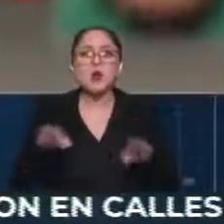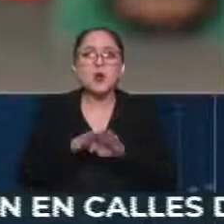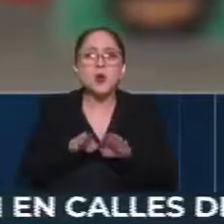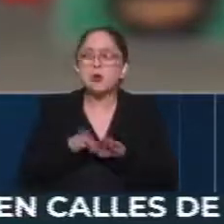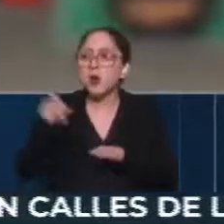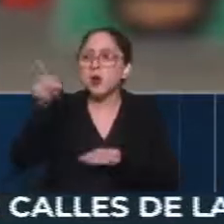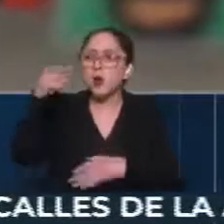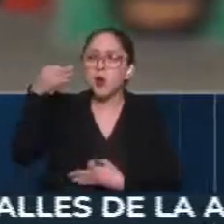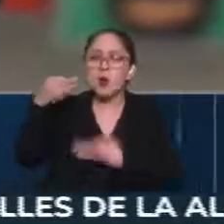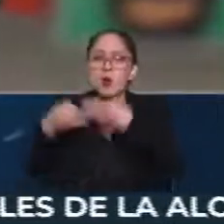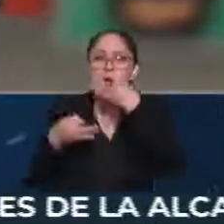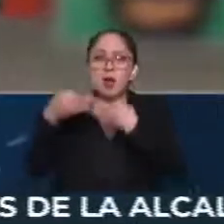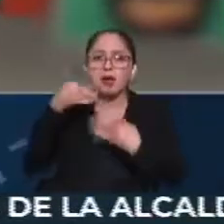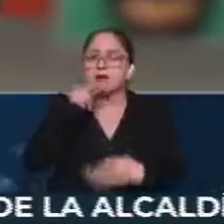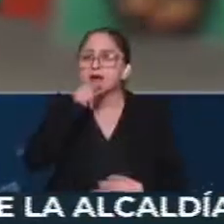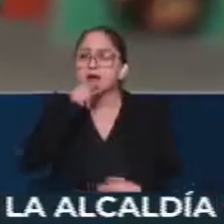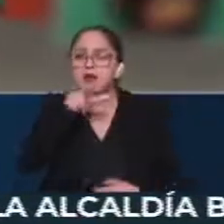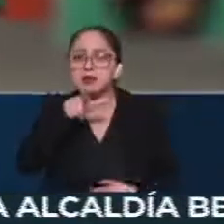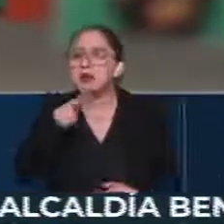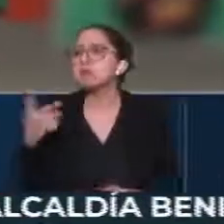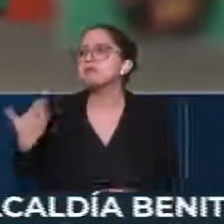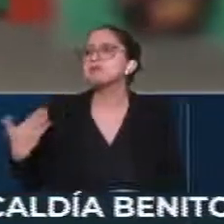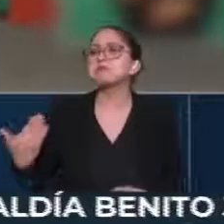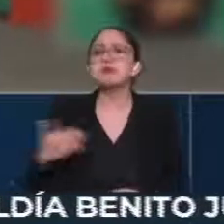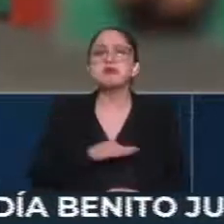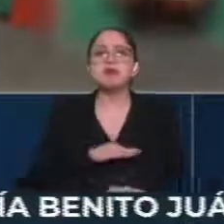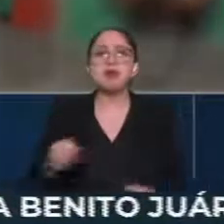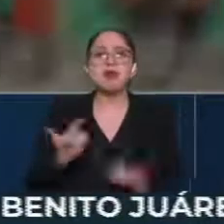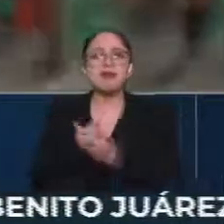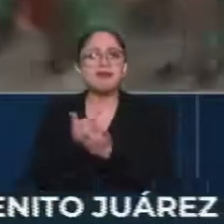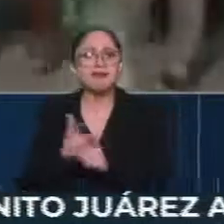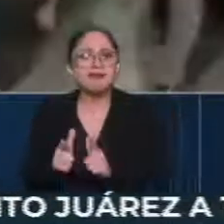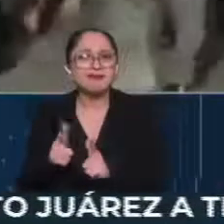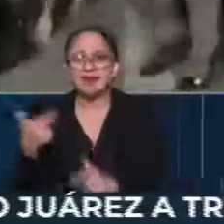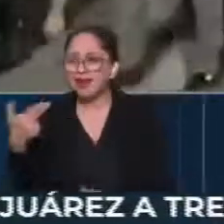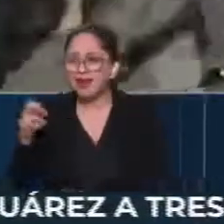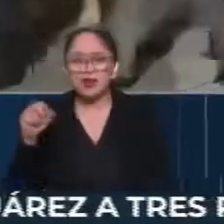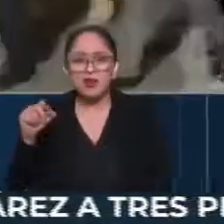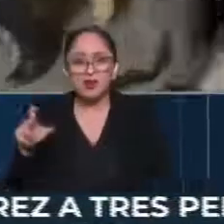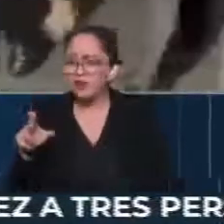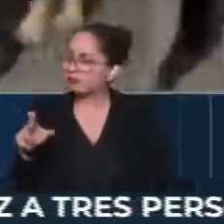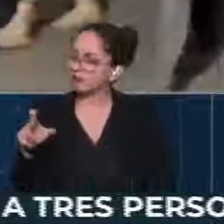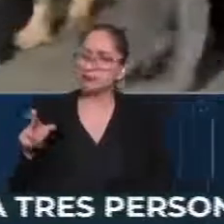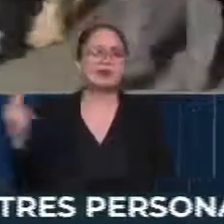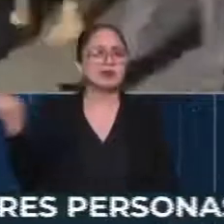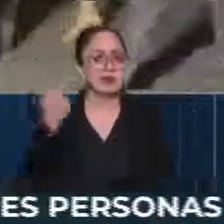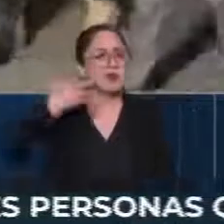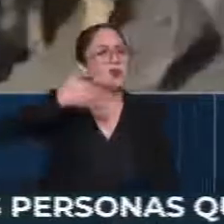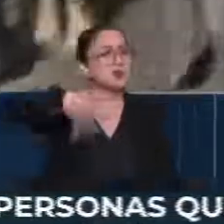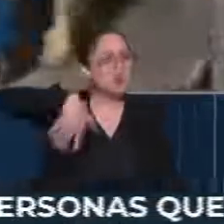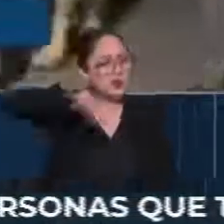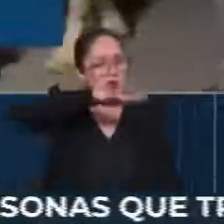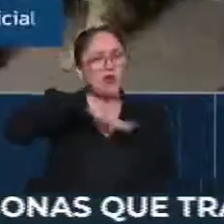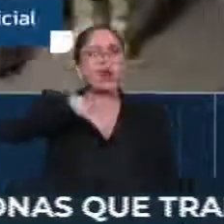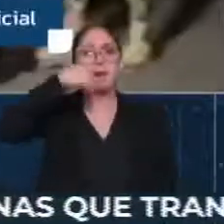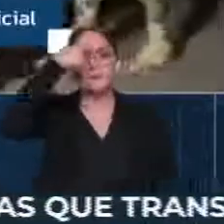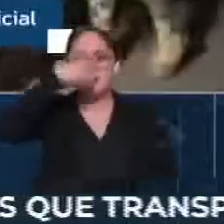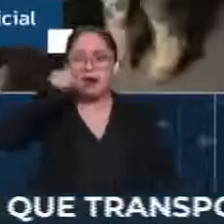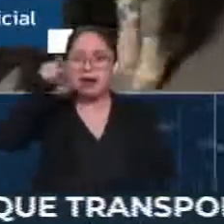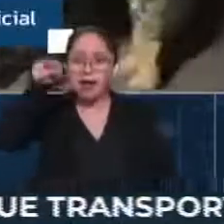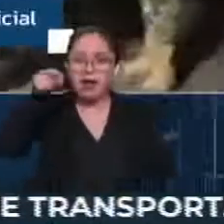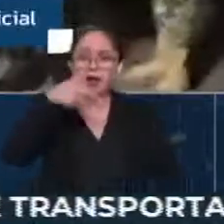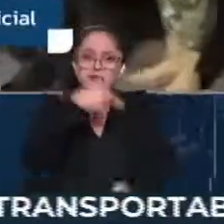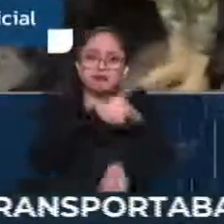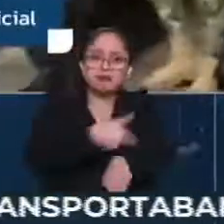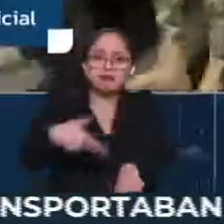ese juez que dio la orden de liberación a Héctor Palma, y aseguró que buscará el mecanismo legal para evitar que este tipo de